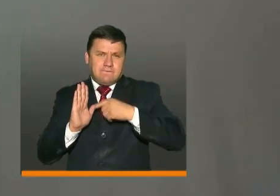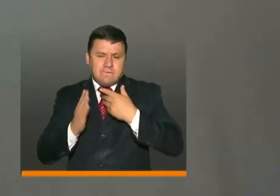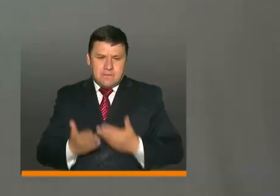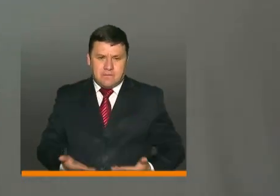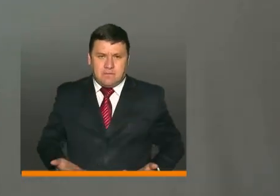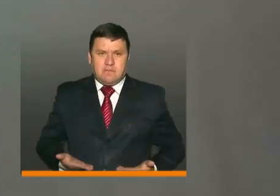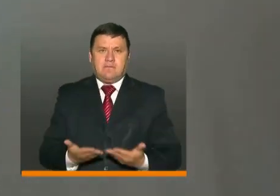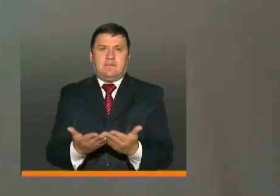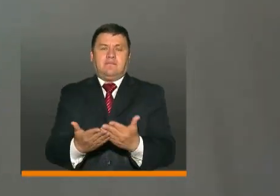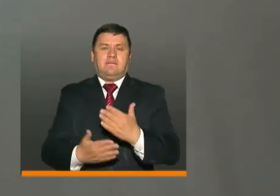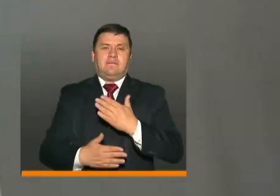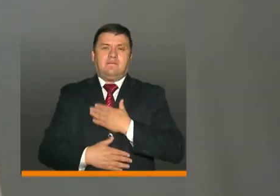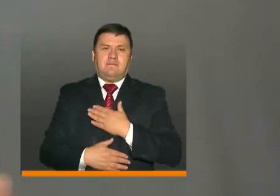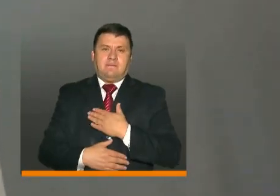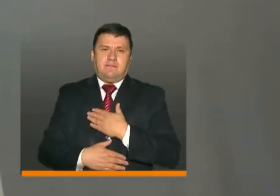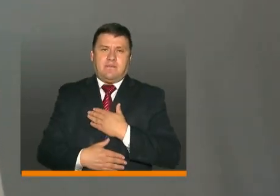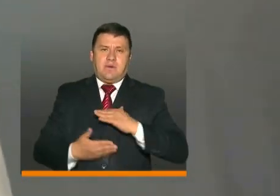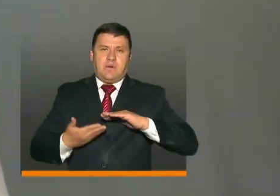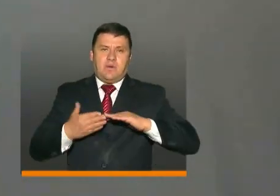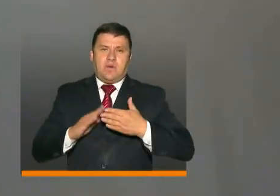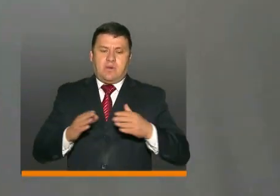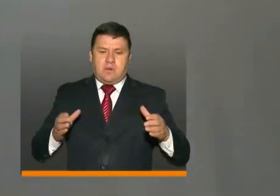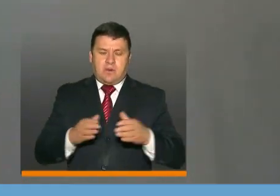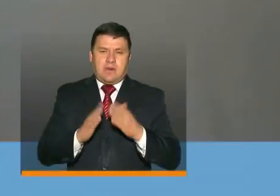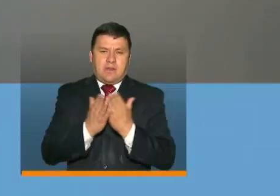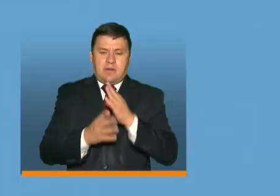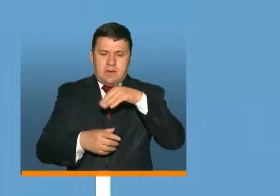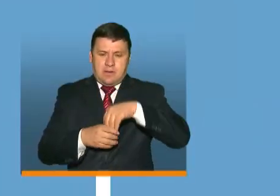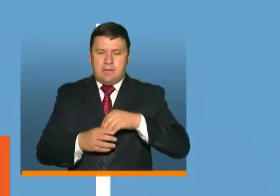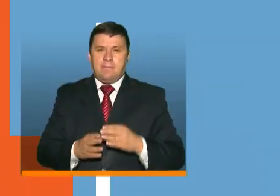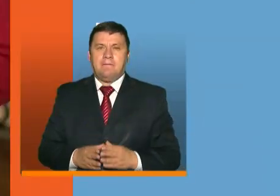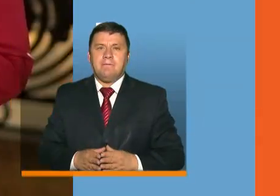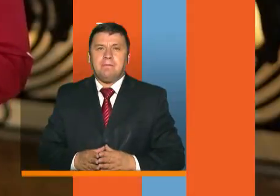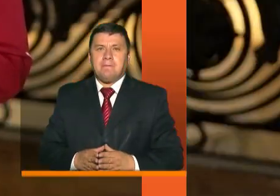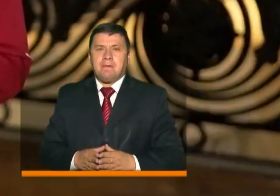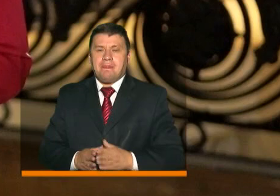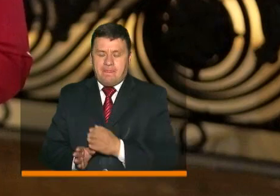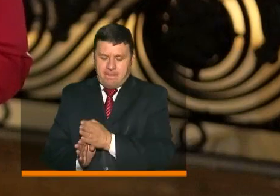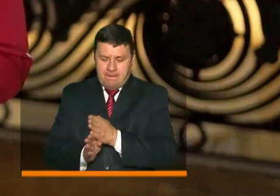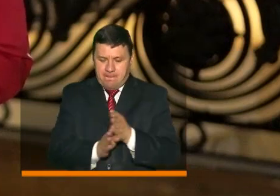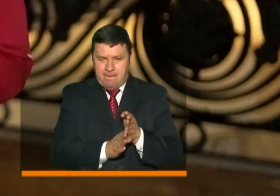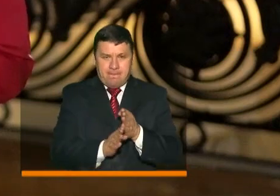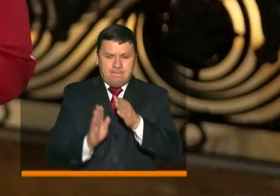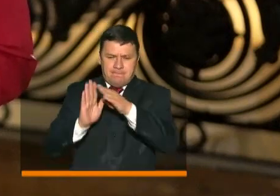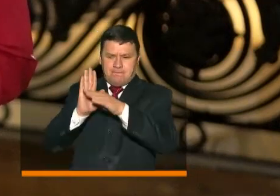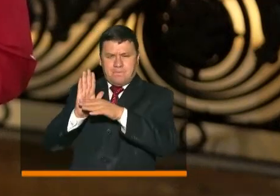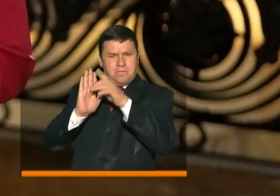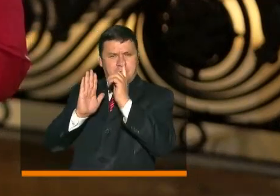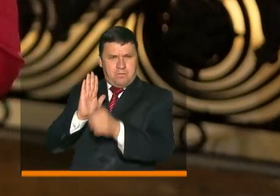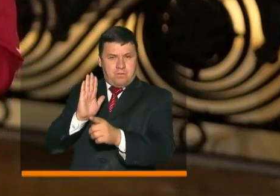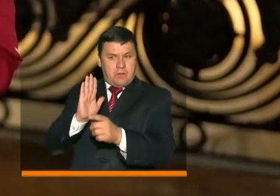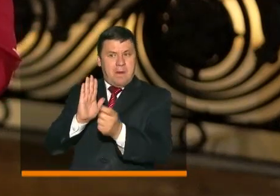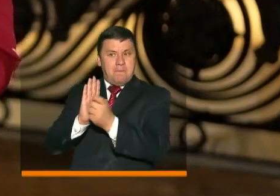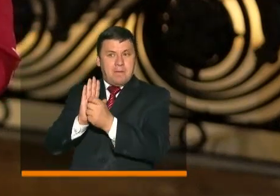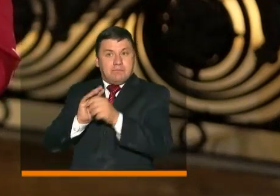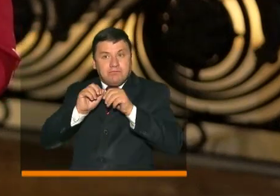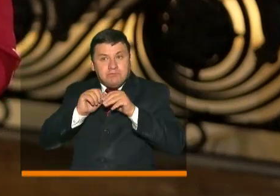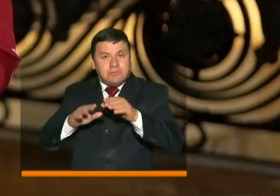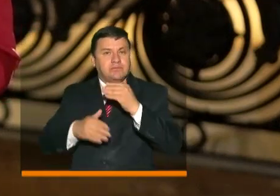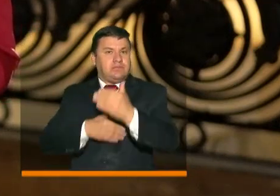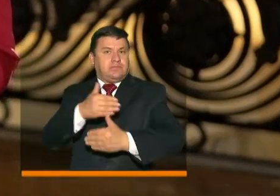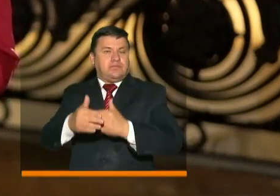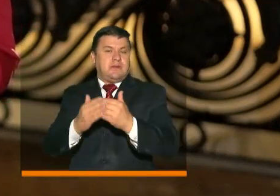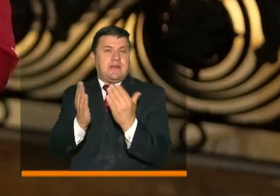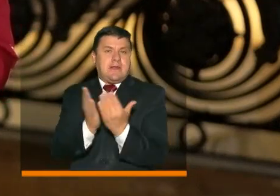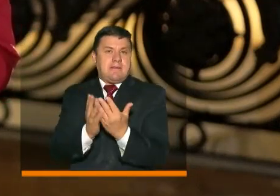ofrecen nuestras comunidades educativas. Las medidas anunciadas para garantizar los